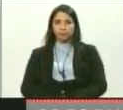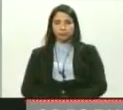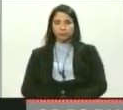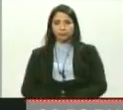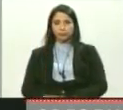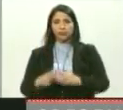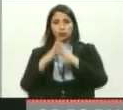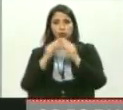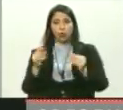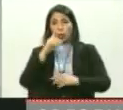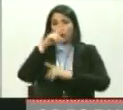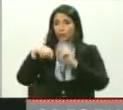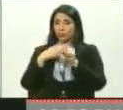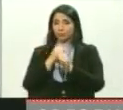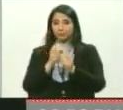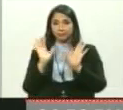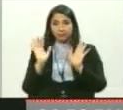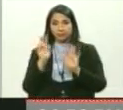de todas las edades.